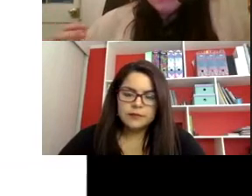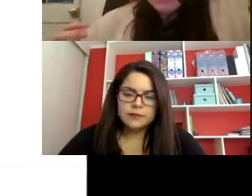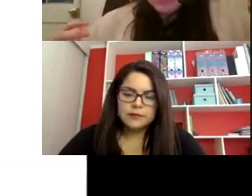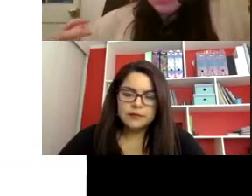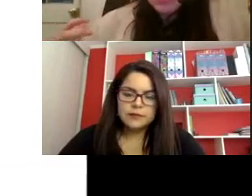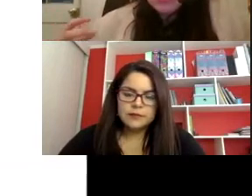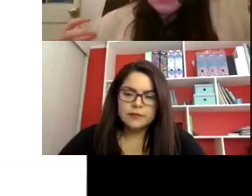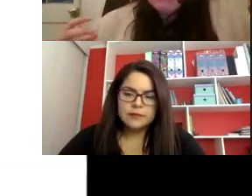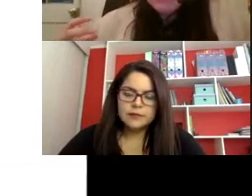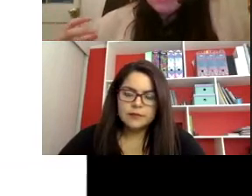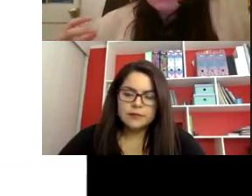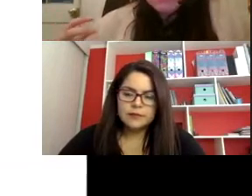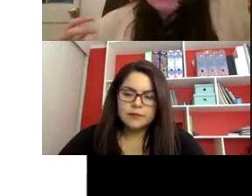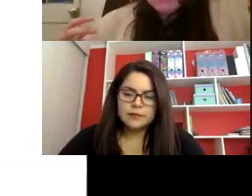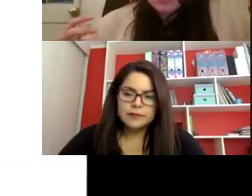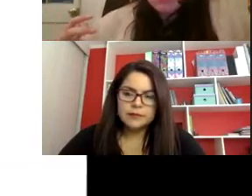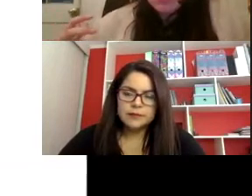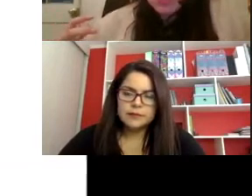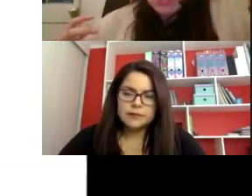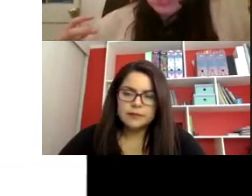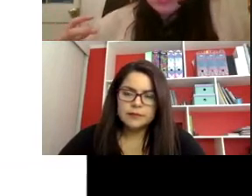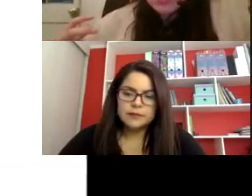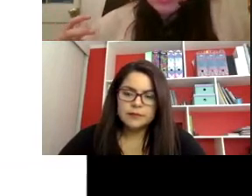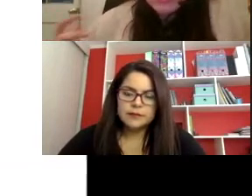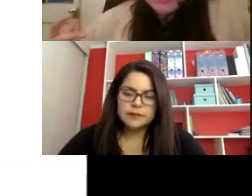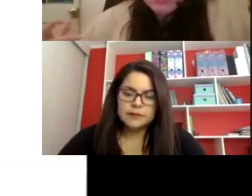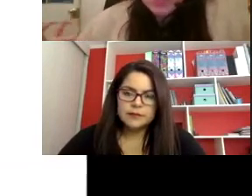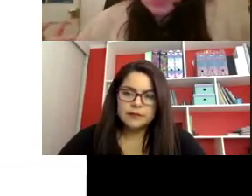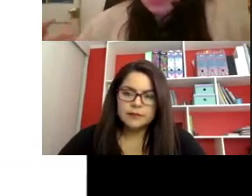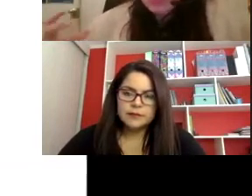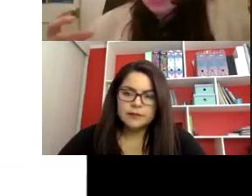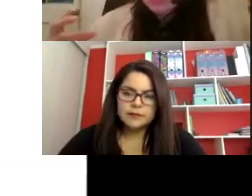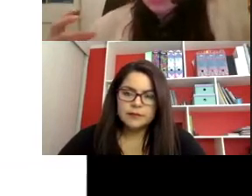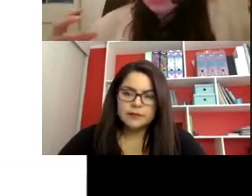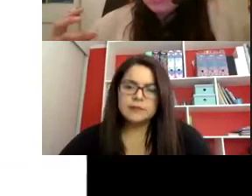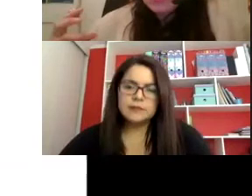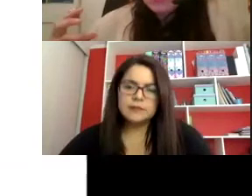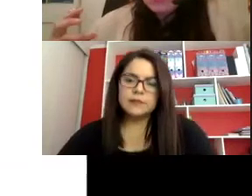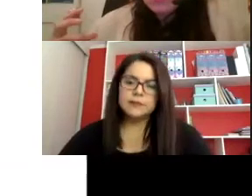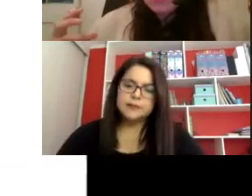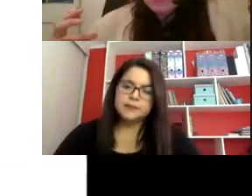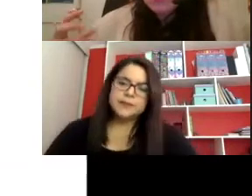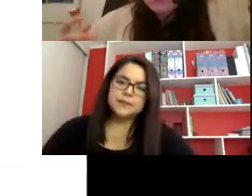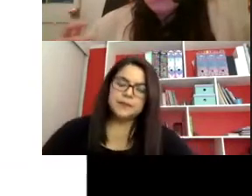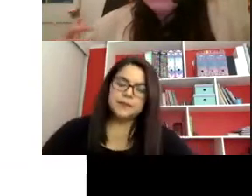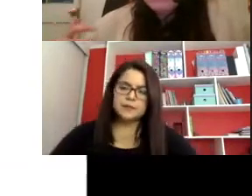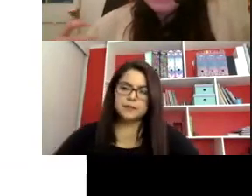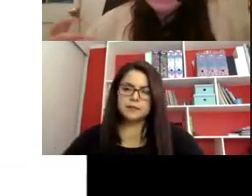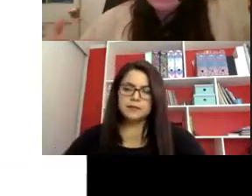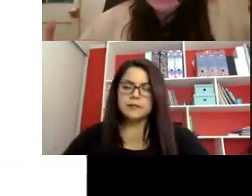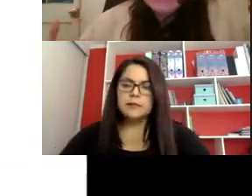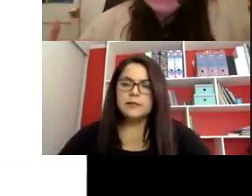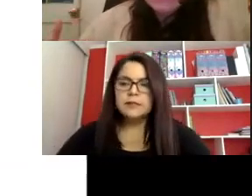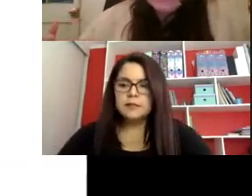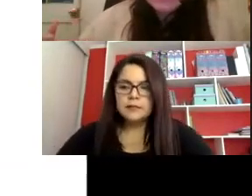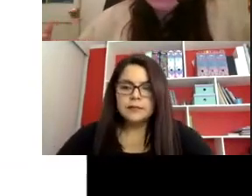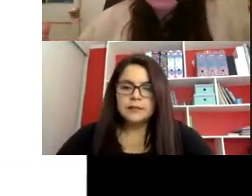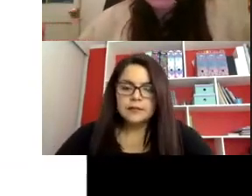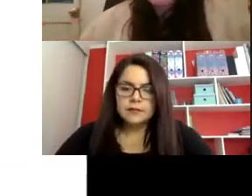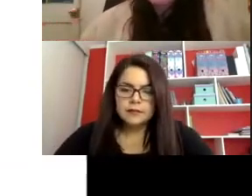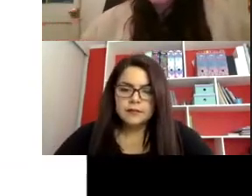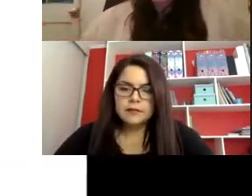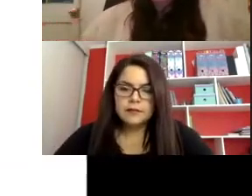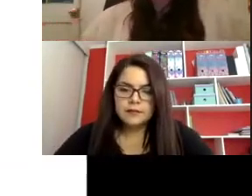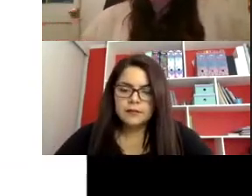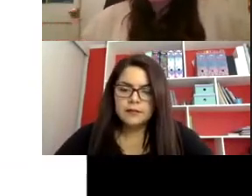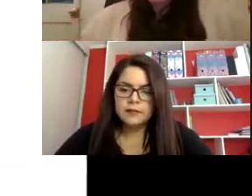a lo mejor de entender como el contexto o cómo hacerme cargo de la diversidad de